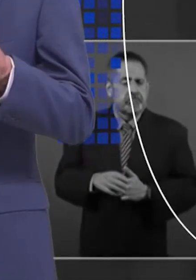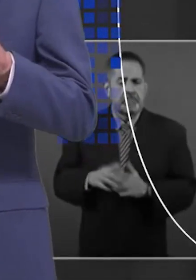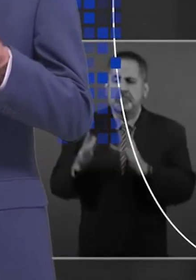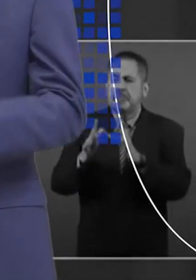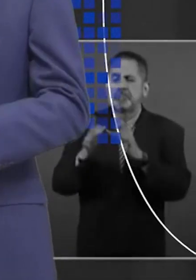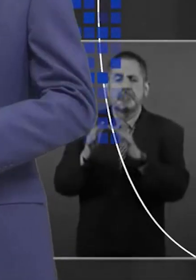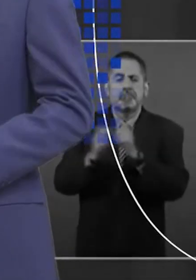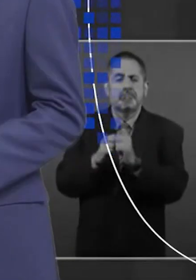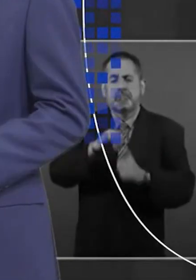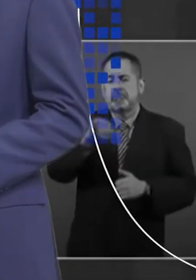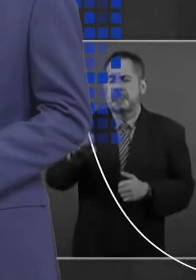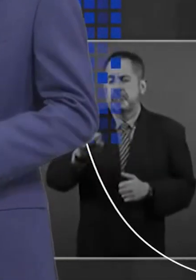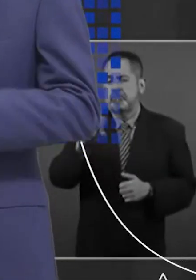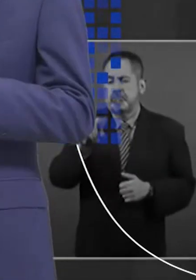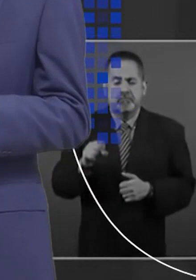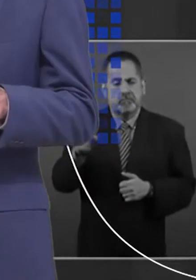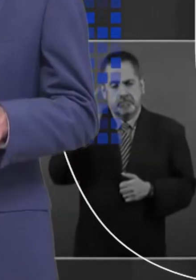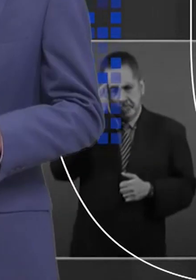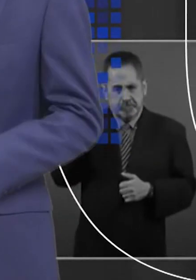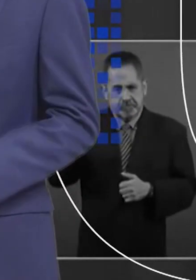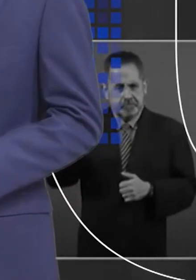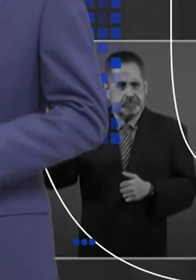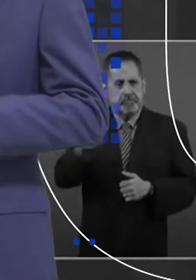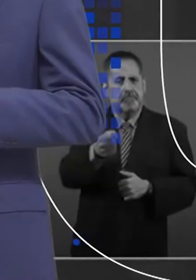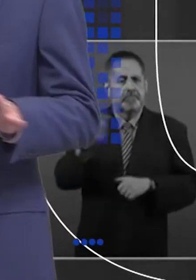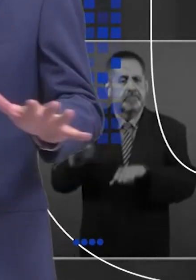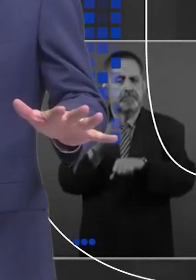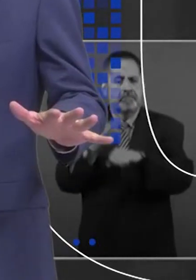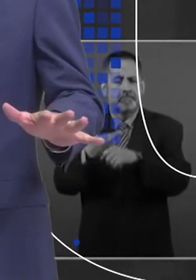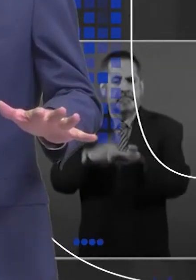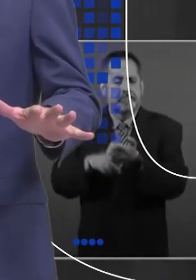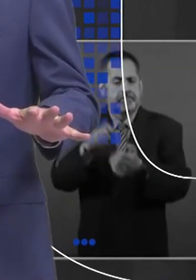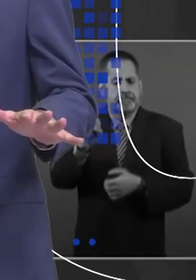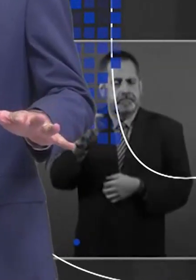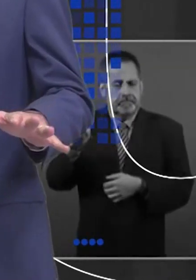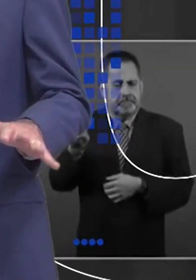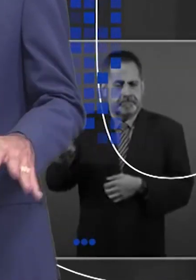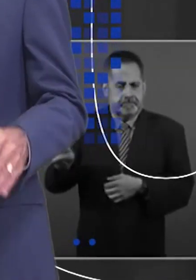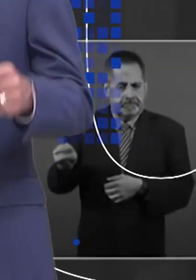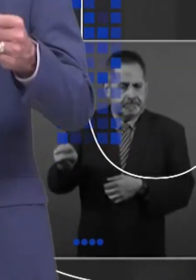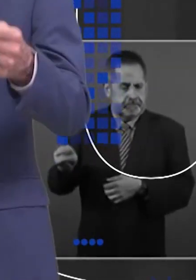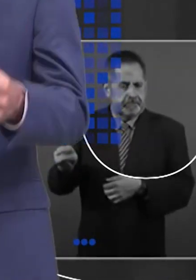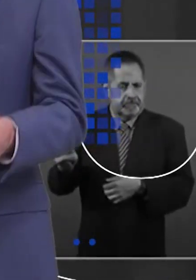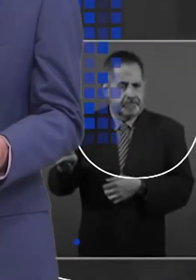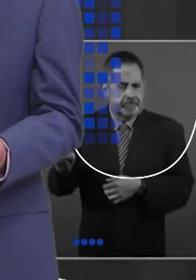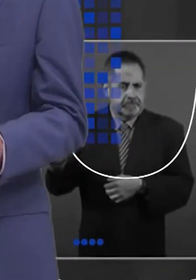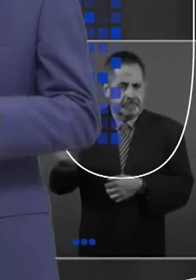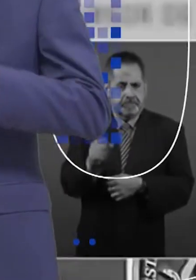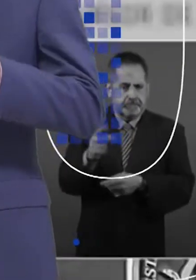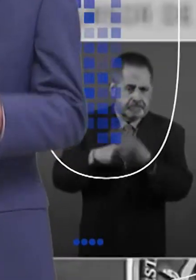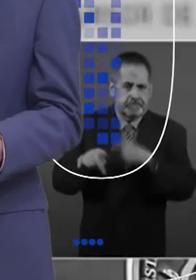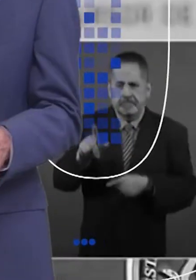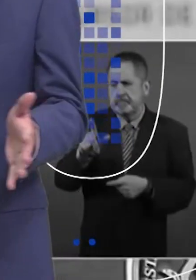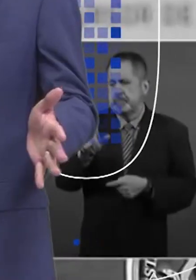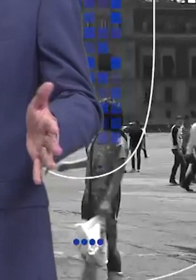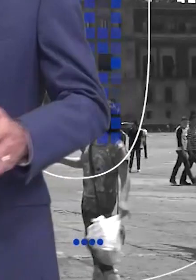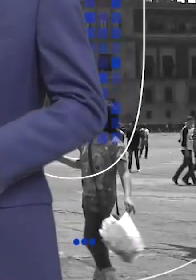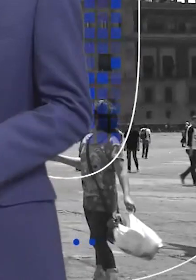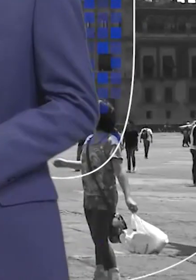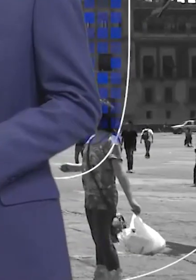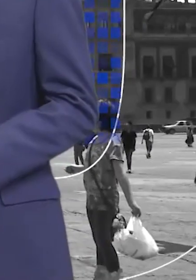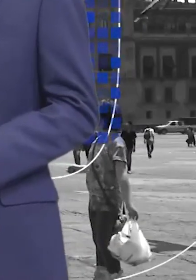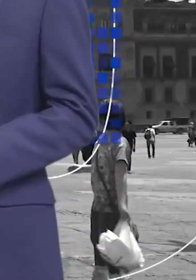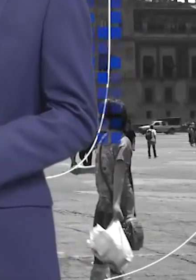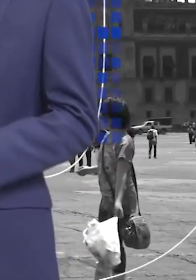misma de la vida pública de un país. Cuando el presidente diluye la gravedad de las situaciones críticas y se victimiza, socava la